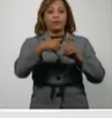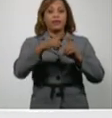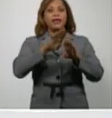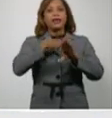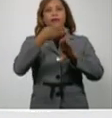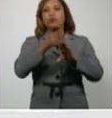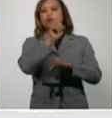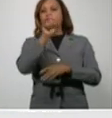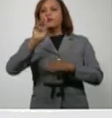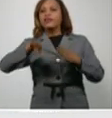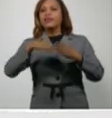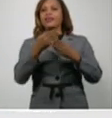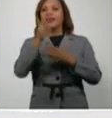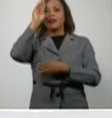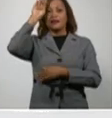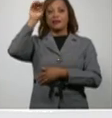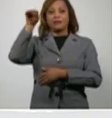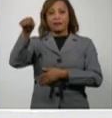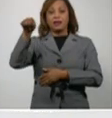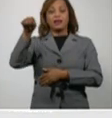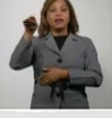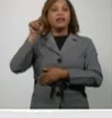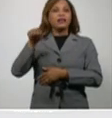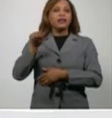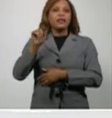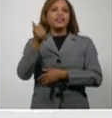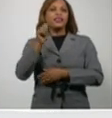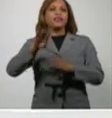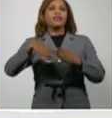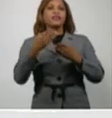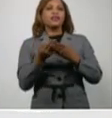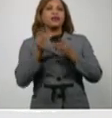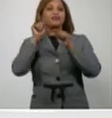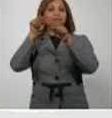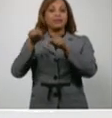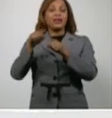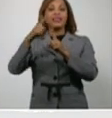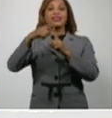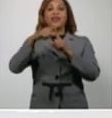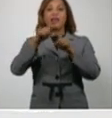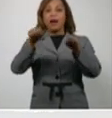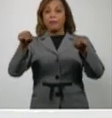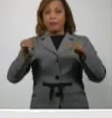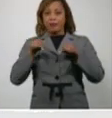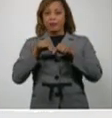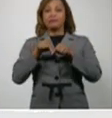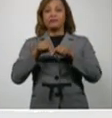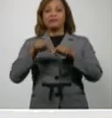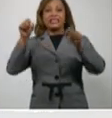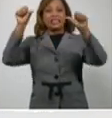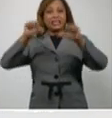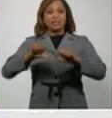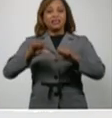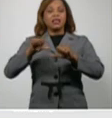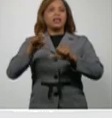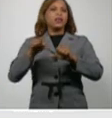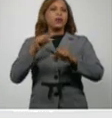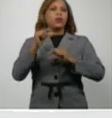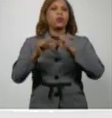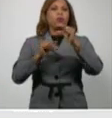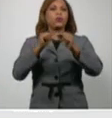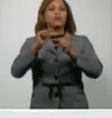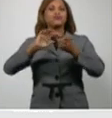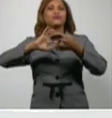días ingresada, de ellos 10 en terapia intensiva, lo cual traduce las complicaciones que